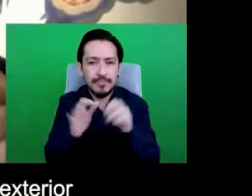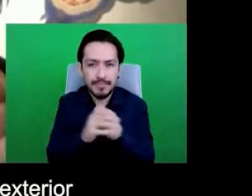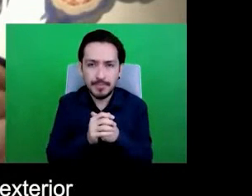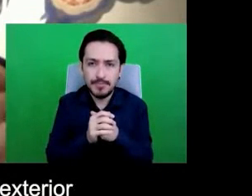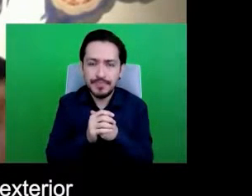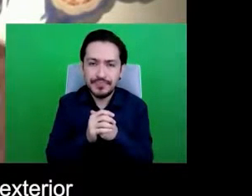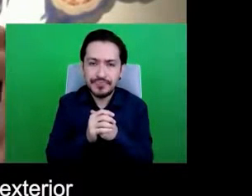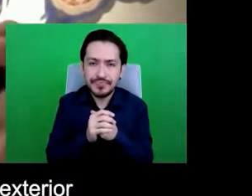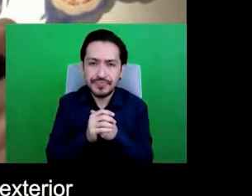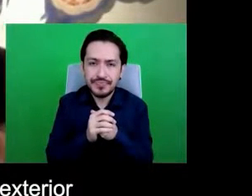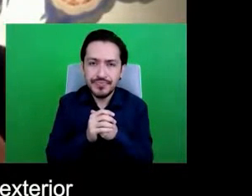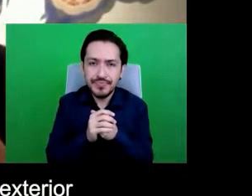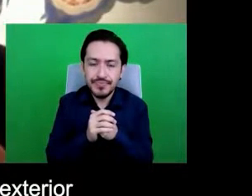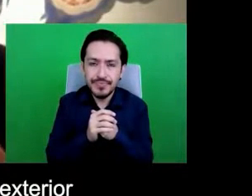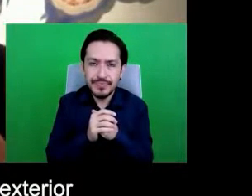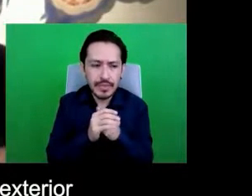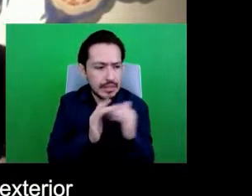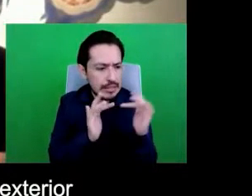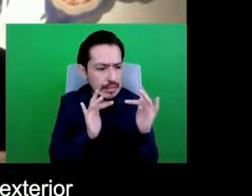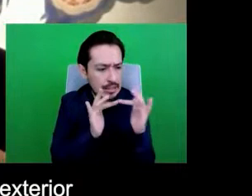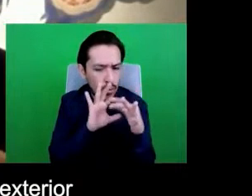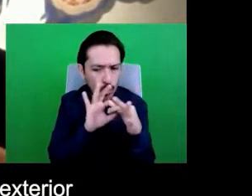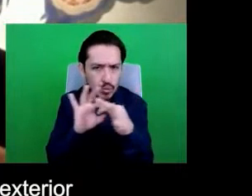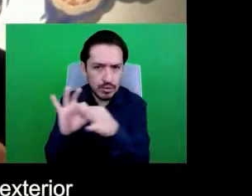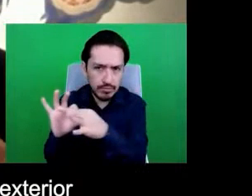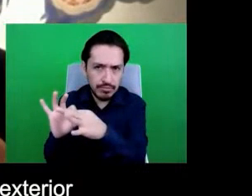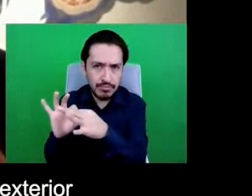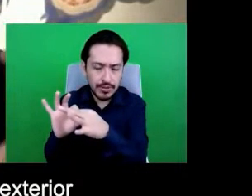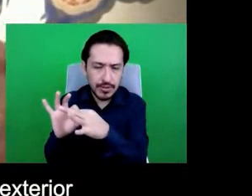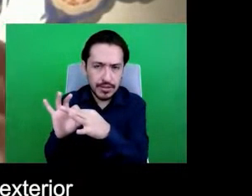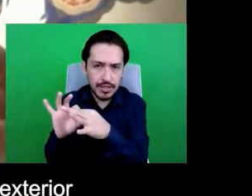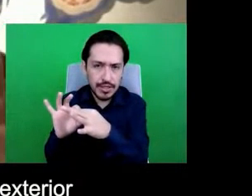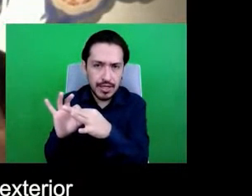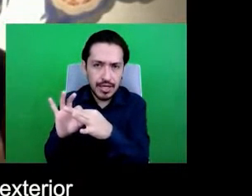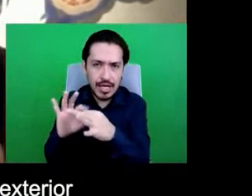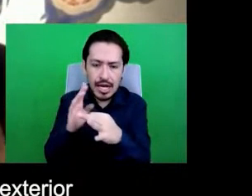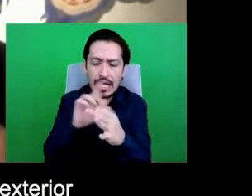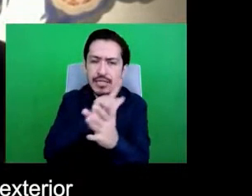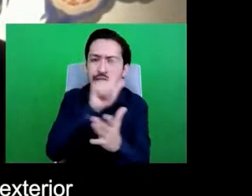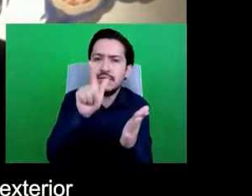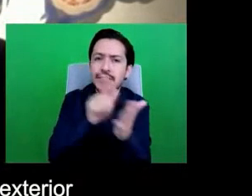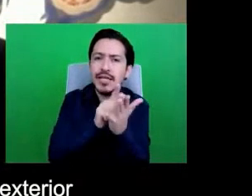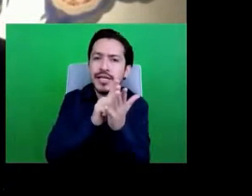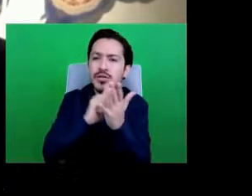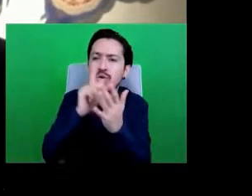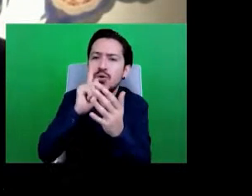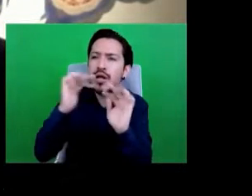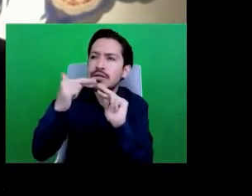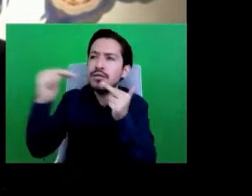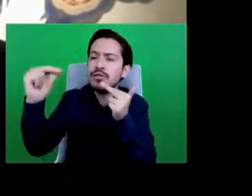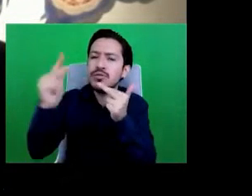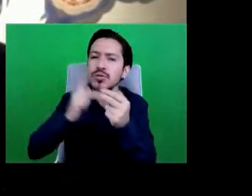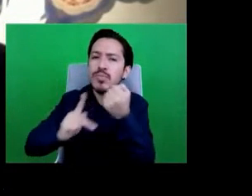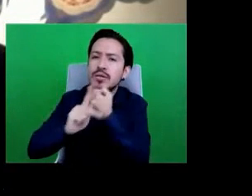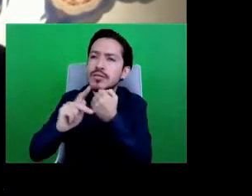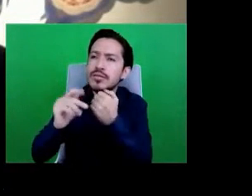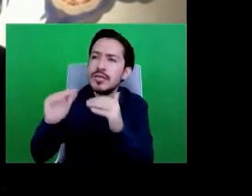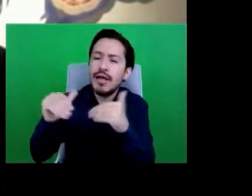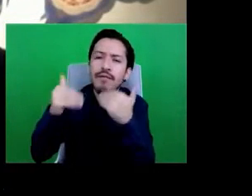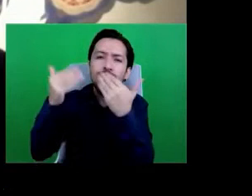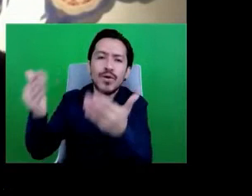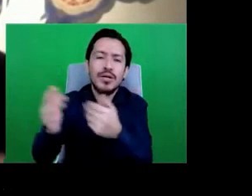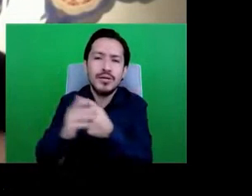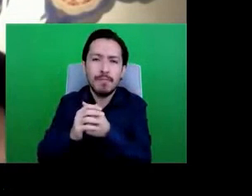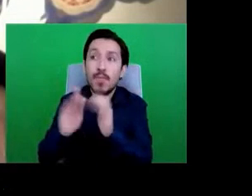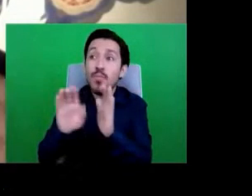Y de cierta forma se conecta también a la política exterior, la forma en la que un gobierno decida qué imagen va a proyectar de su país